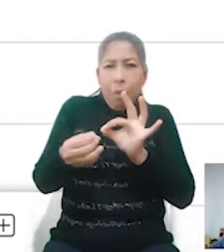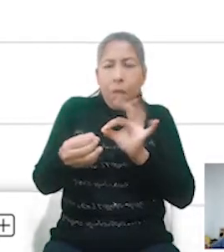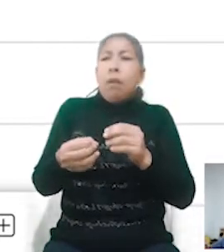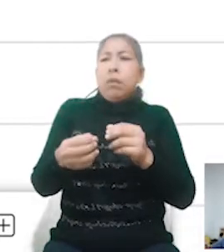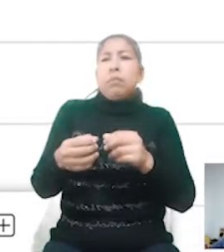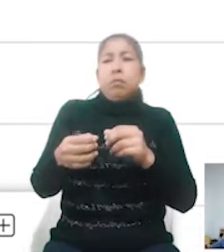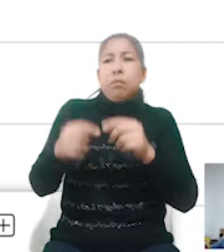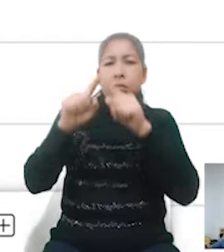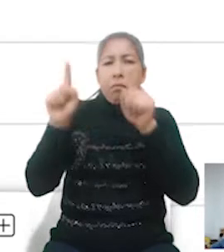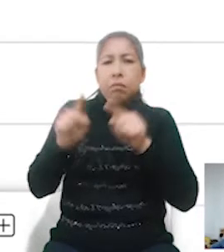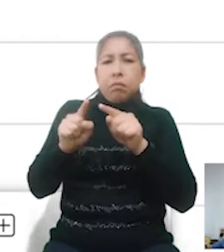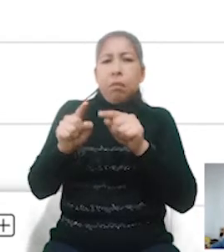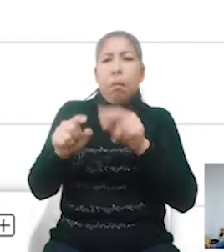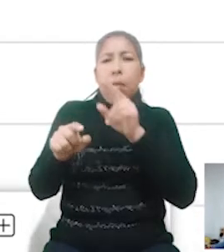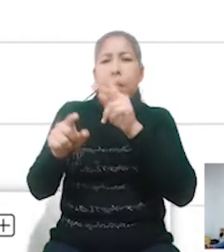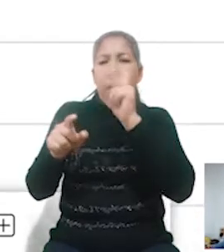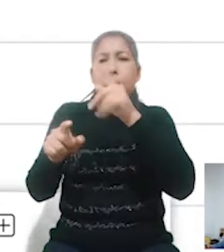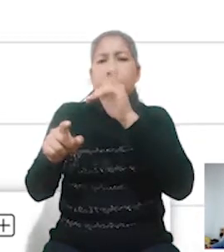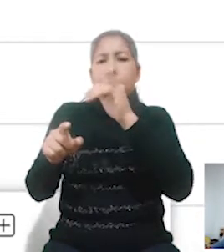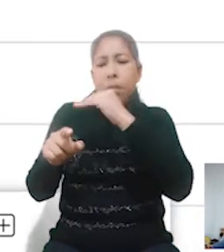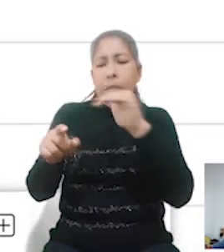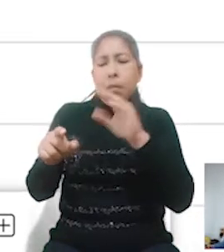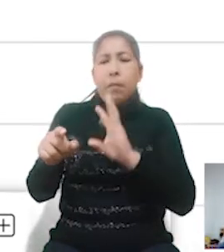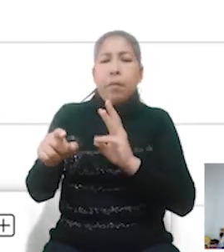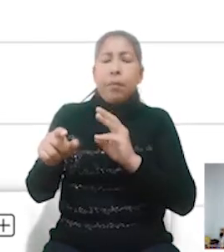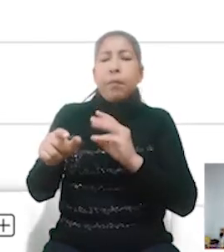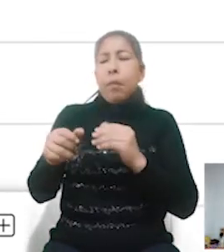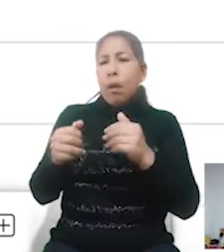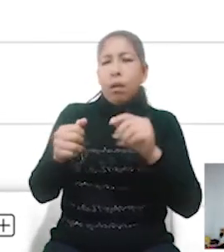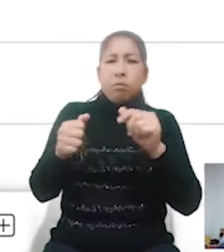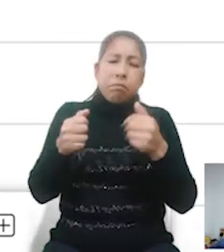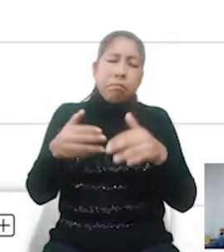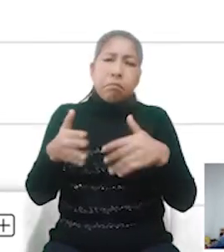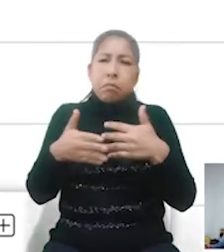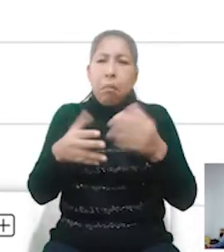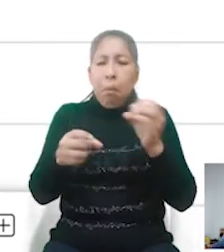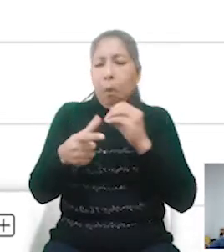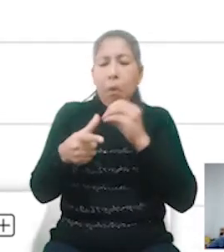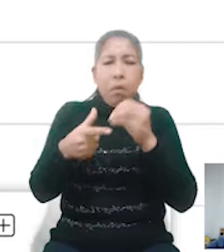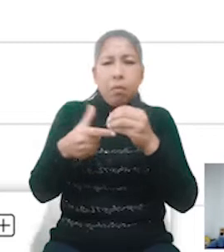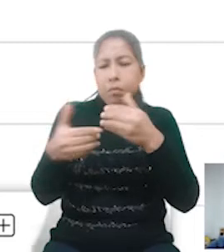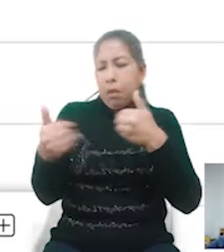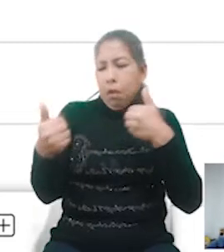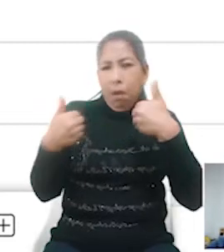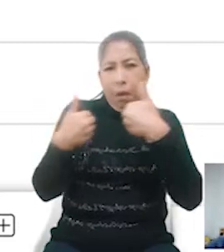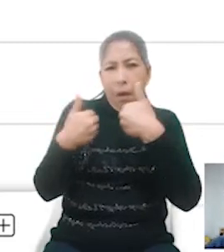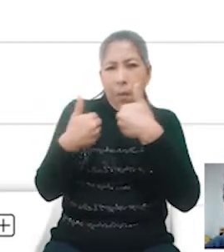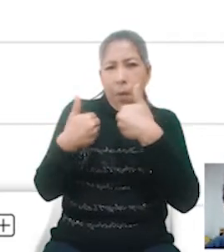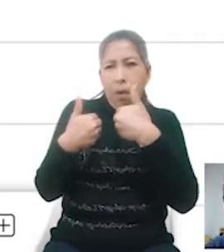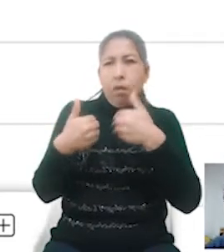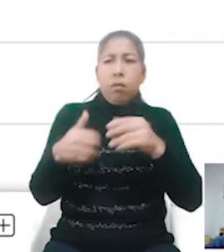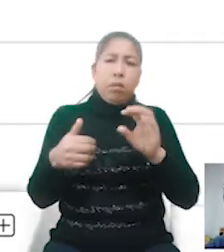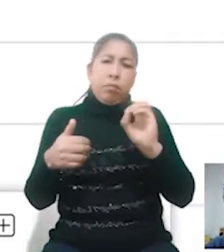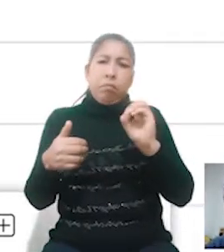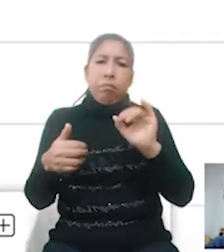radianes, y si se necesita simplemente un dato aproximado, puede anotar 0.52 radianes, que es lo mismo. Una vez que